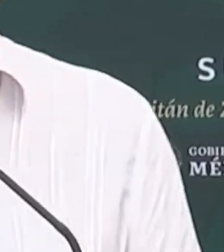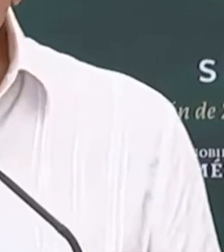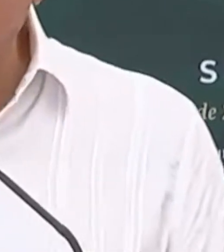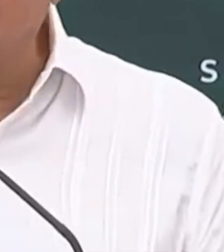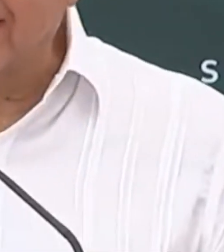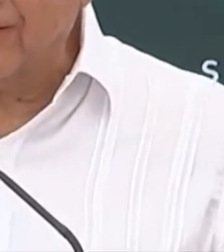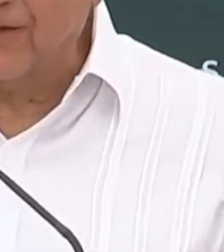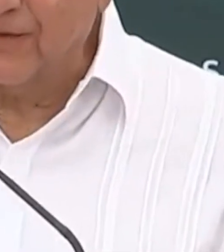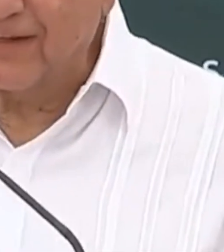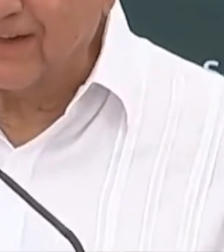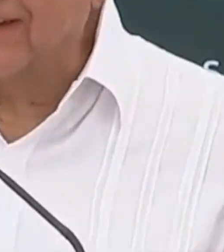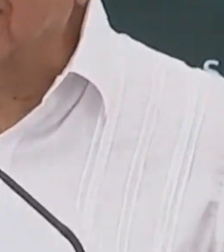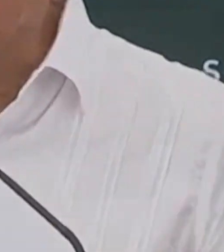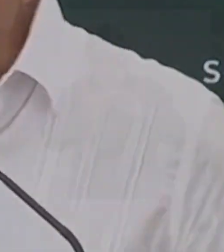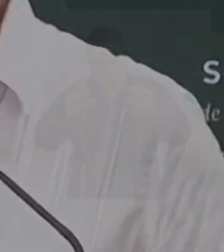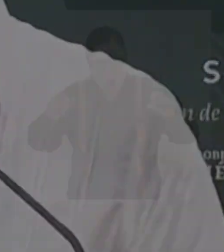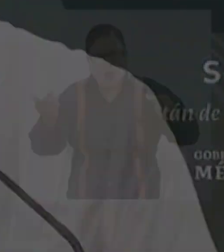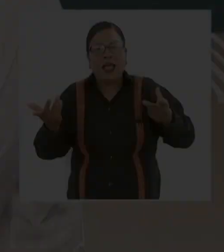la del desabasto médico.